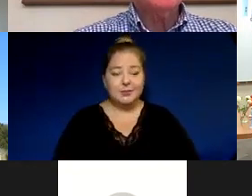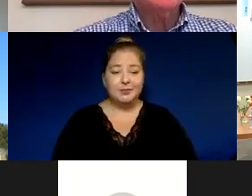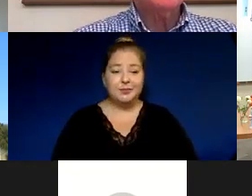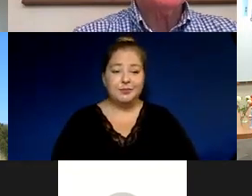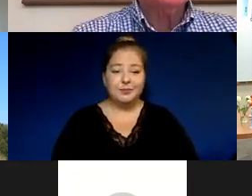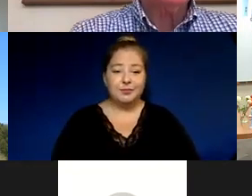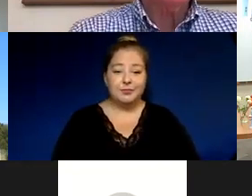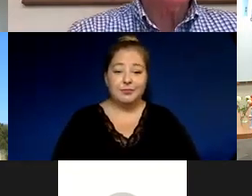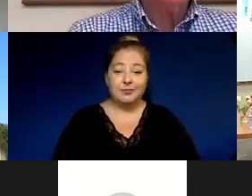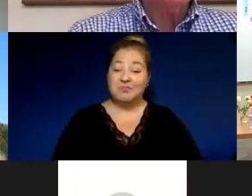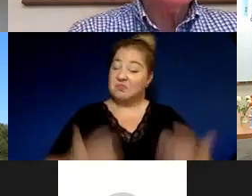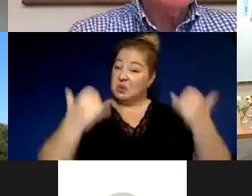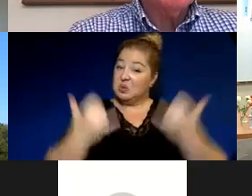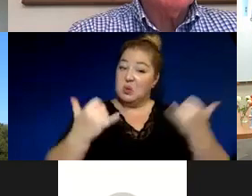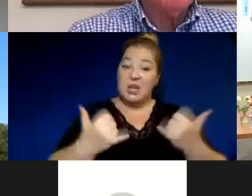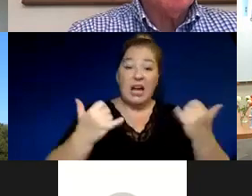tenemos